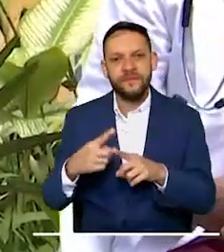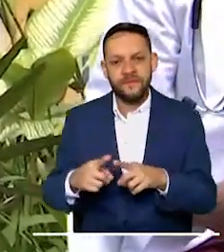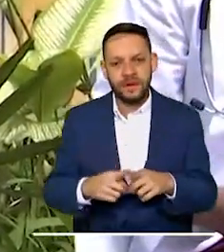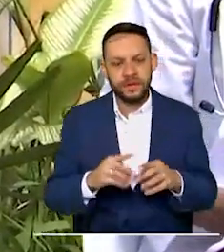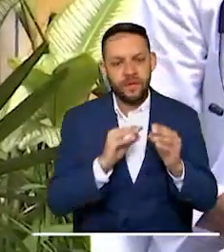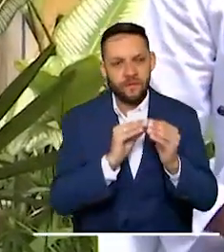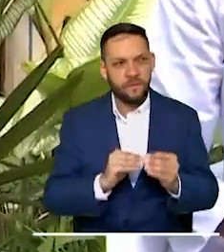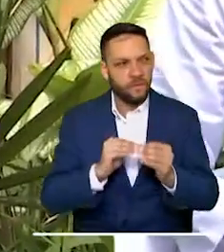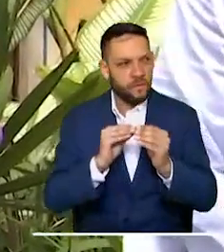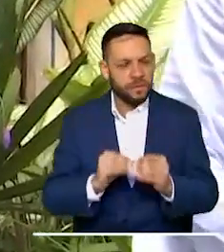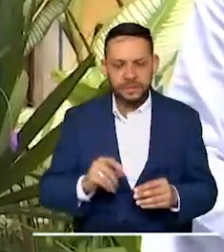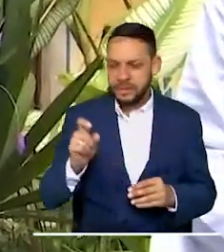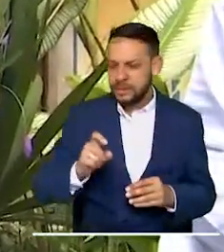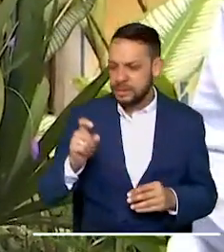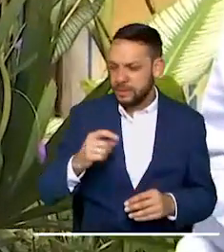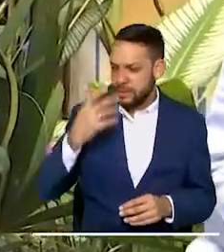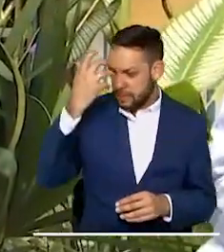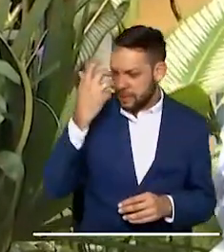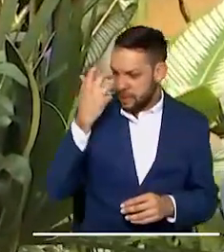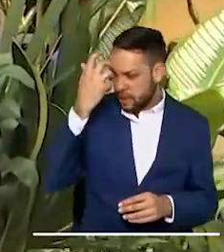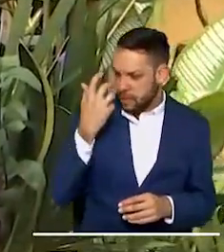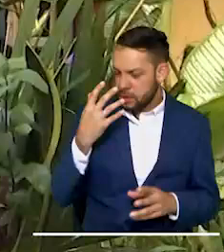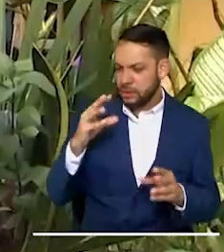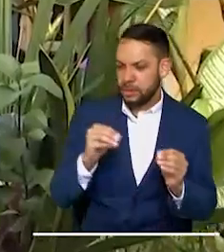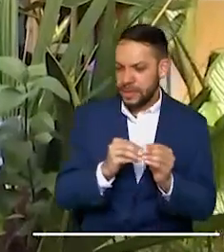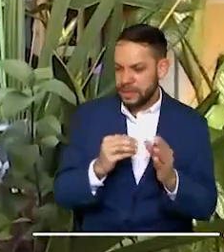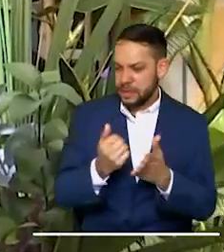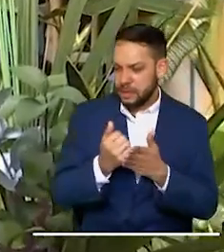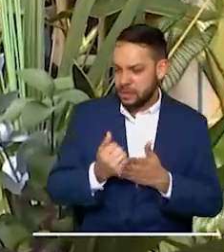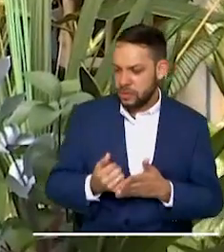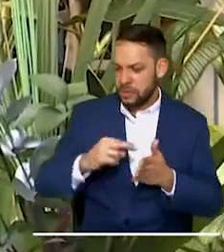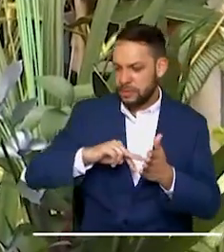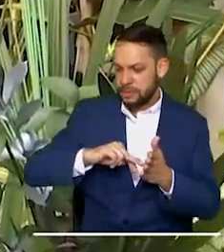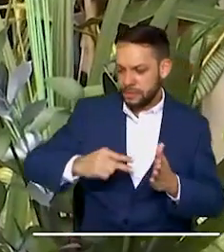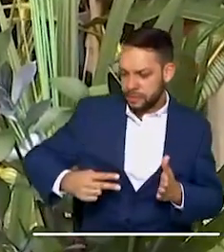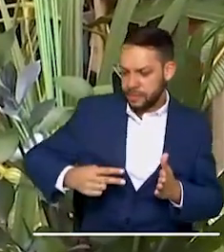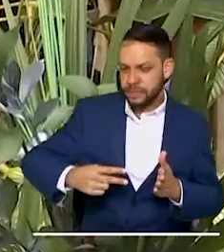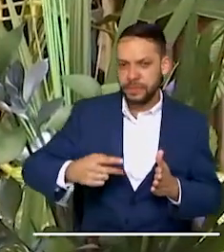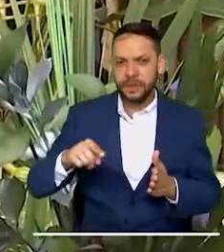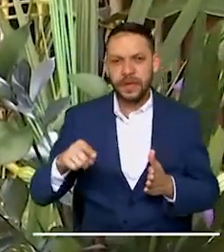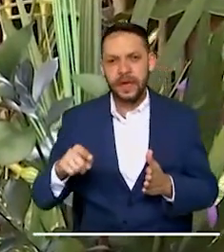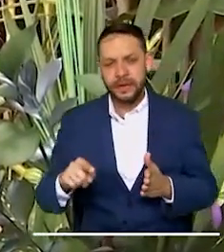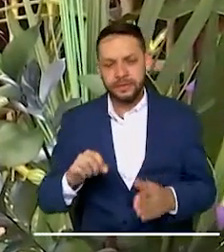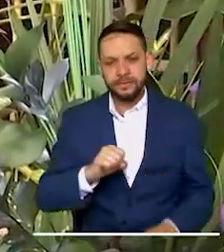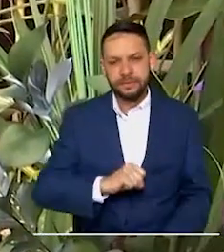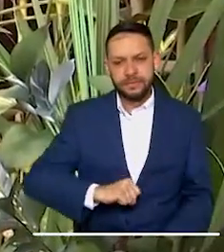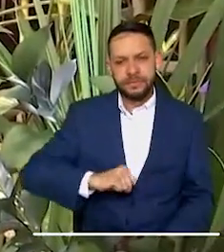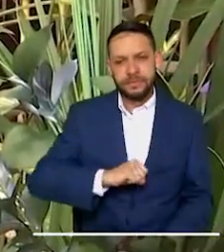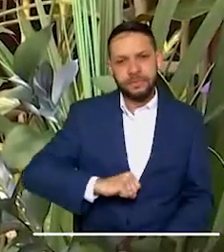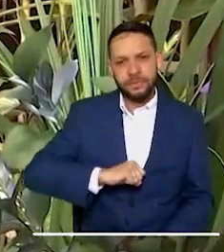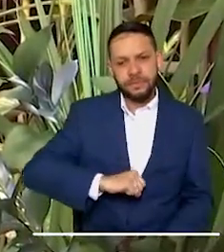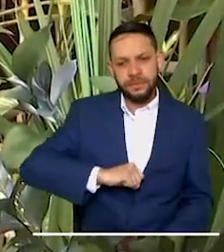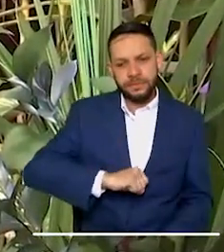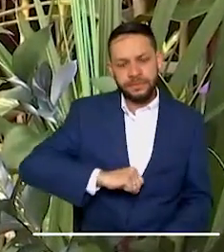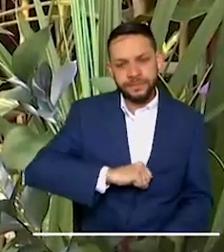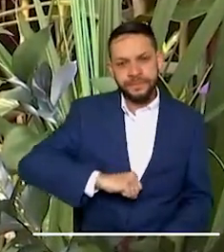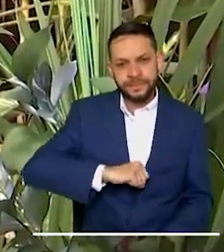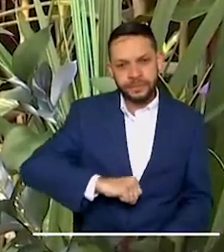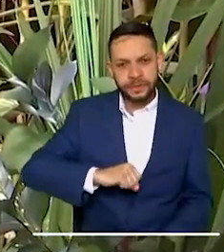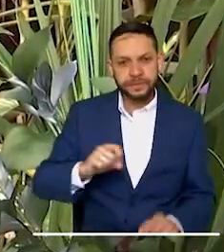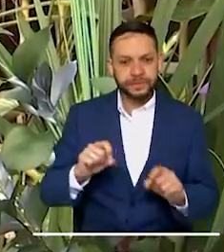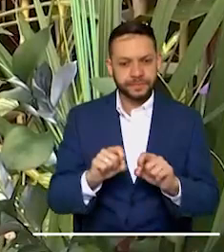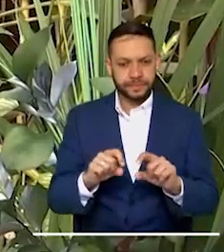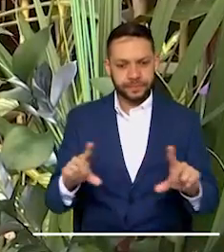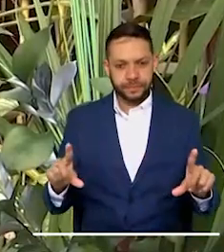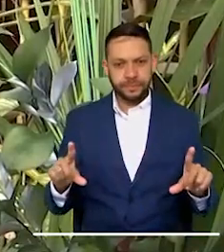de examen, de diferentes tipos de tecnología. En el caso de la ecografía ve muchos de